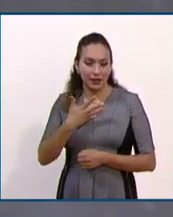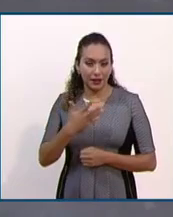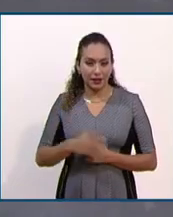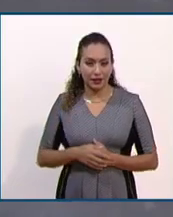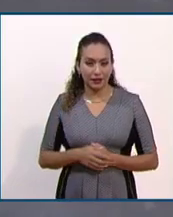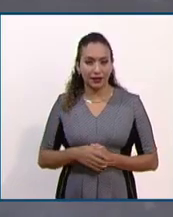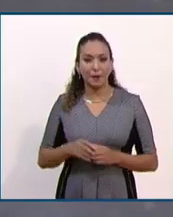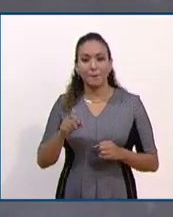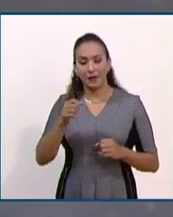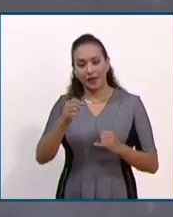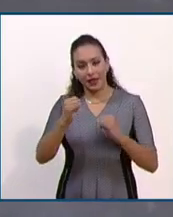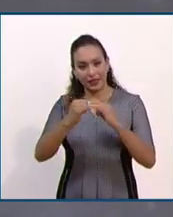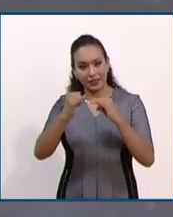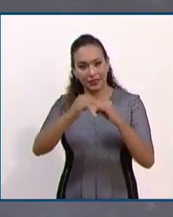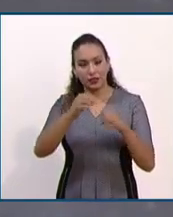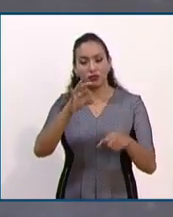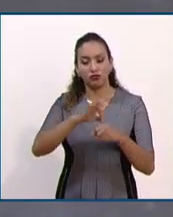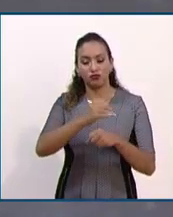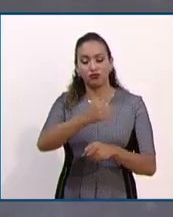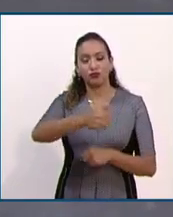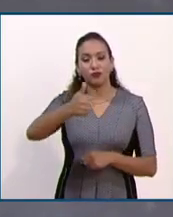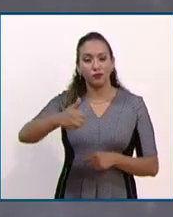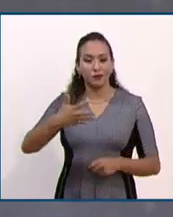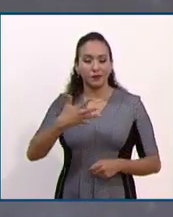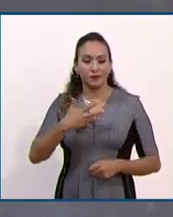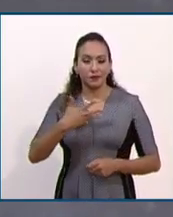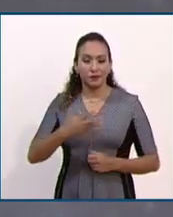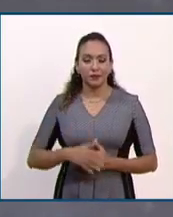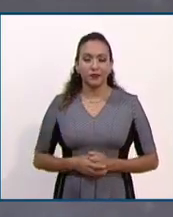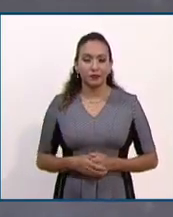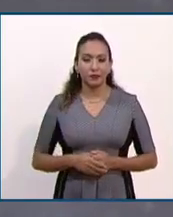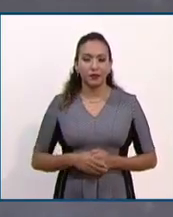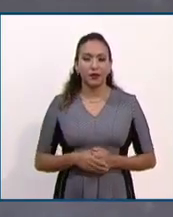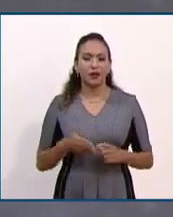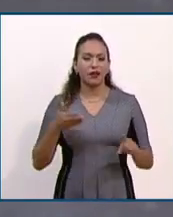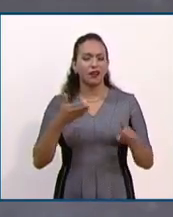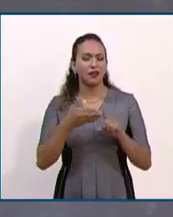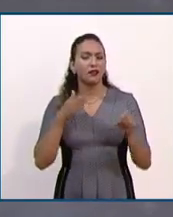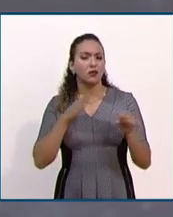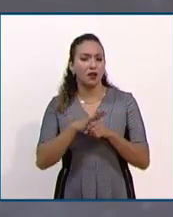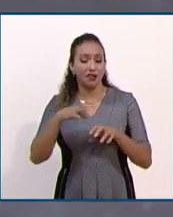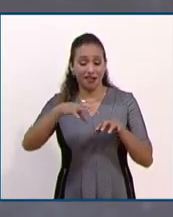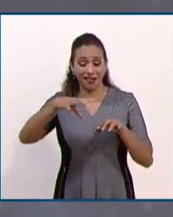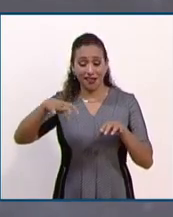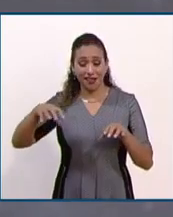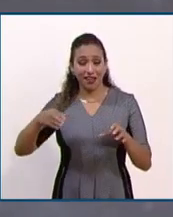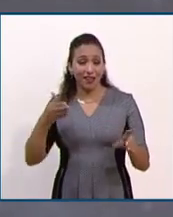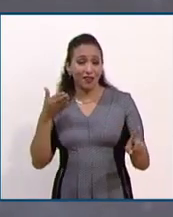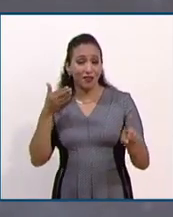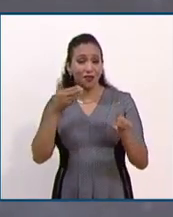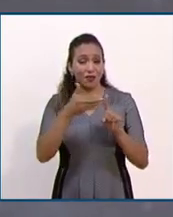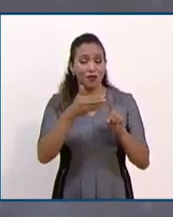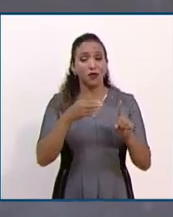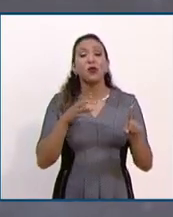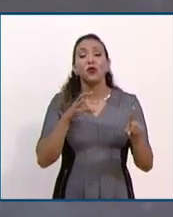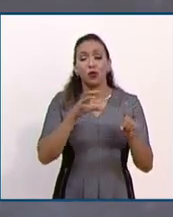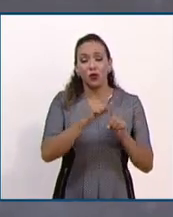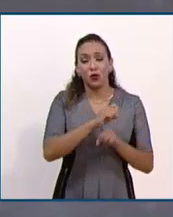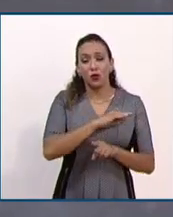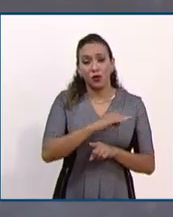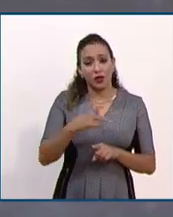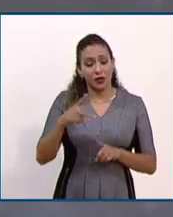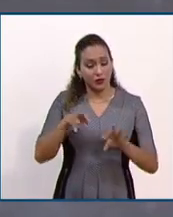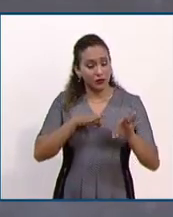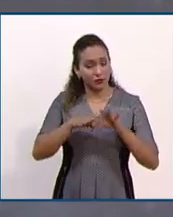los institutos electorales locales, a fin de que puedan cumplir con la función que tienen